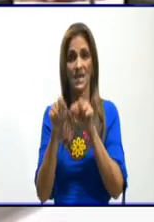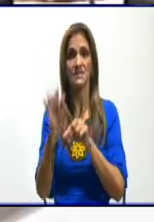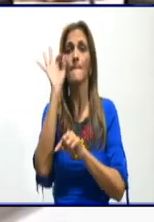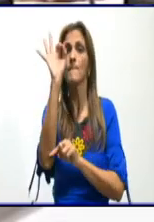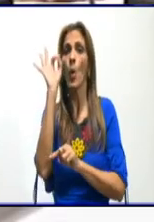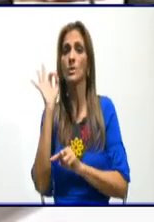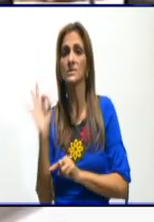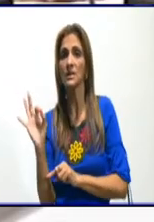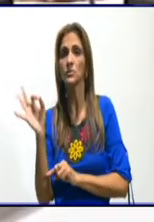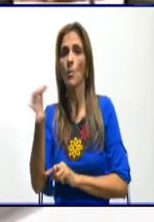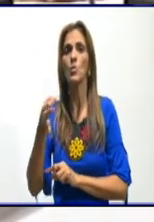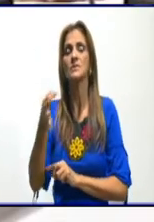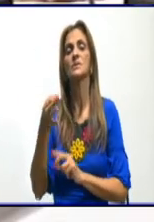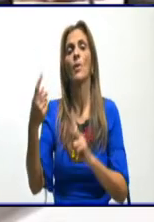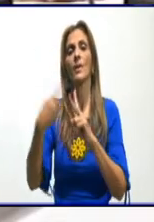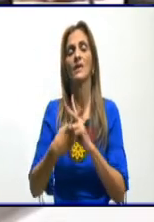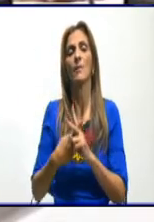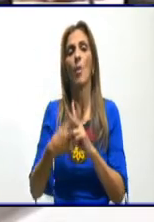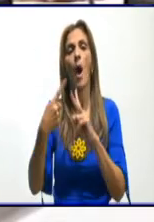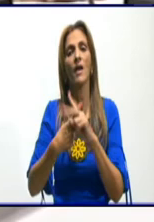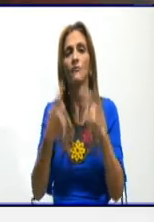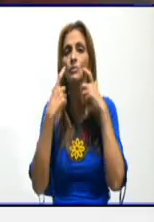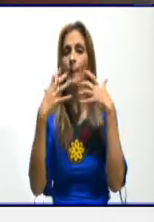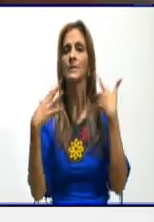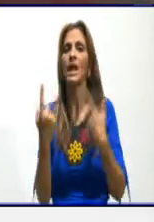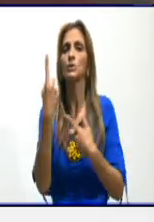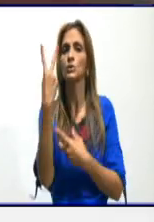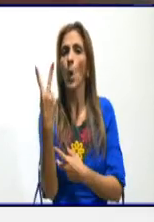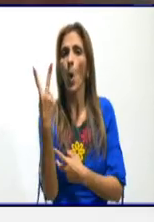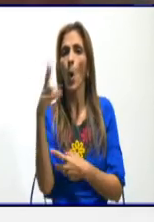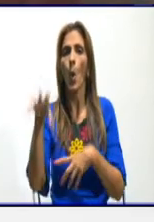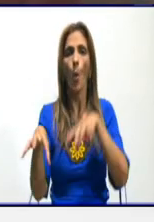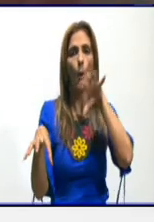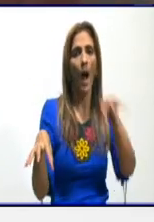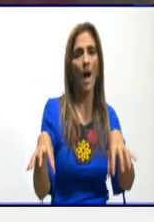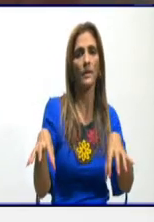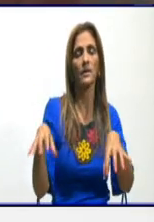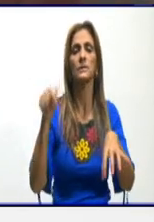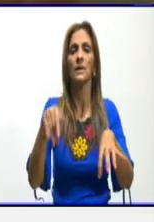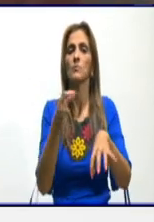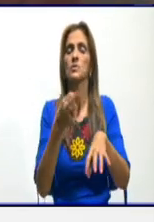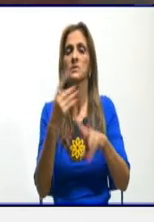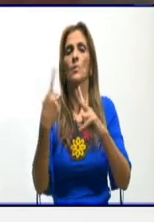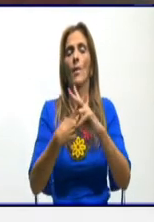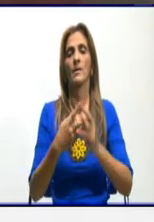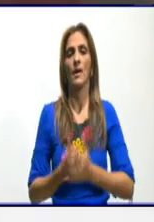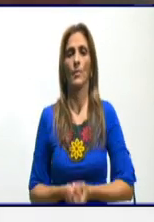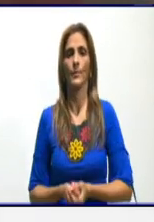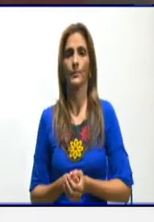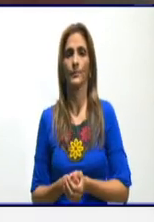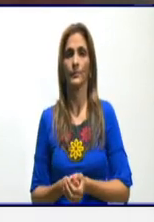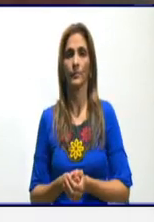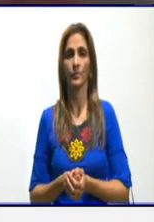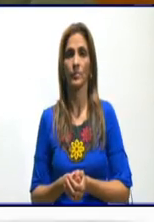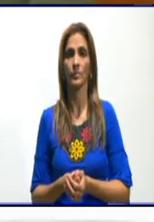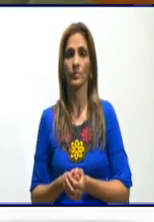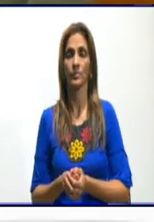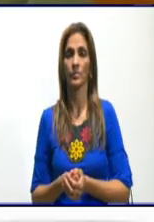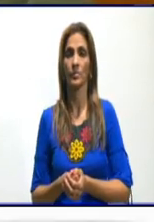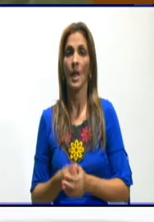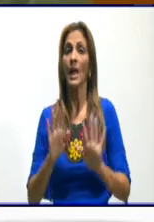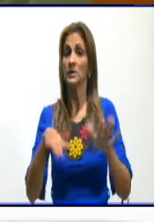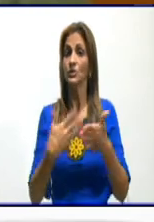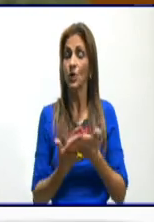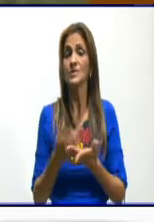se concentra en dos áreas de salud en el vallejo y en bayamo este y ahí se ha decidido un